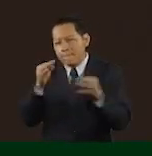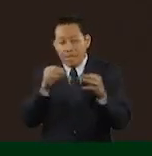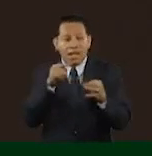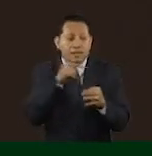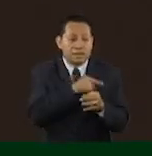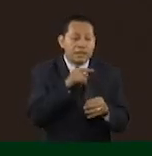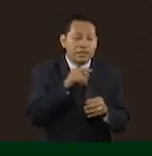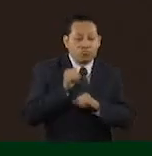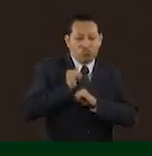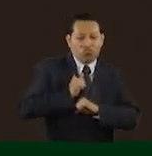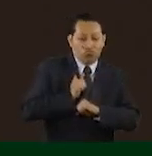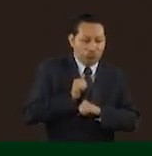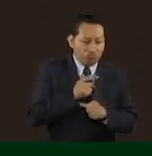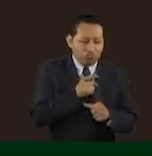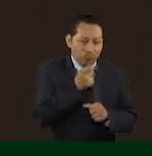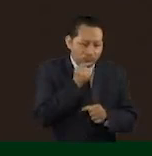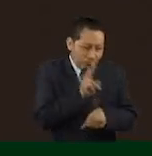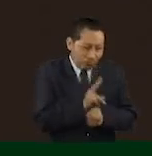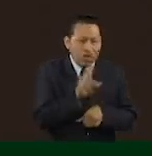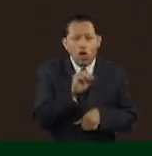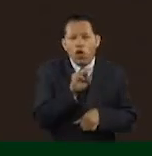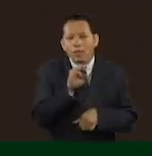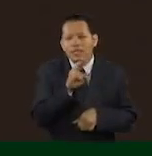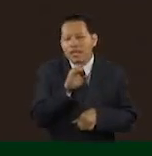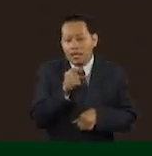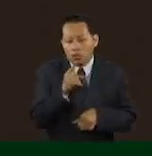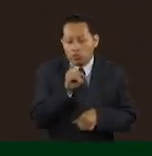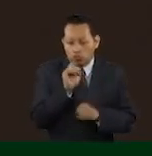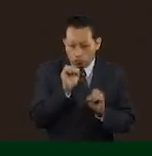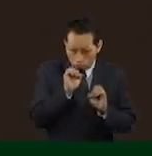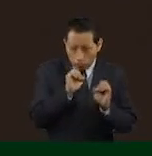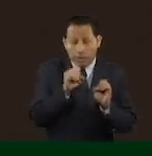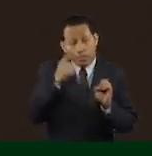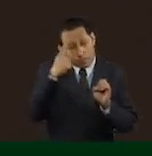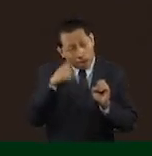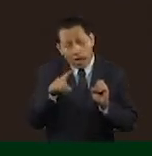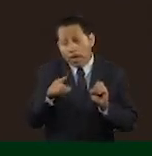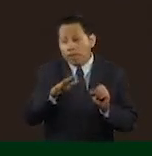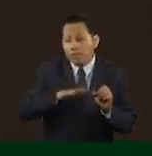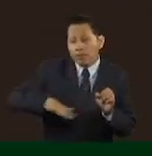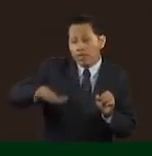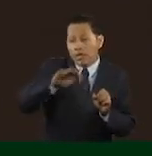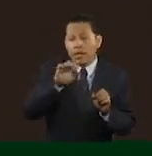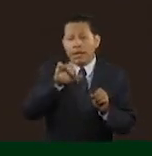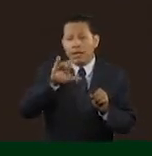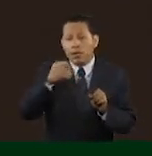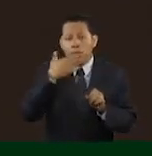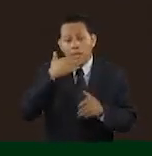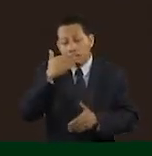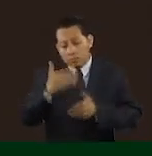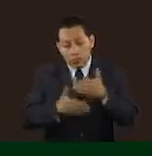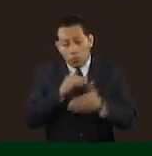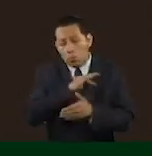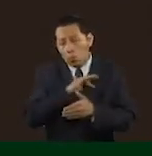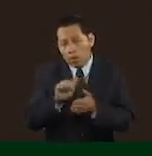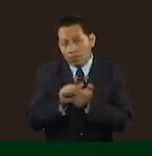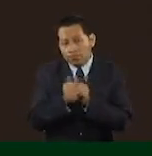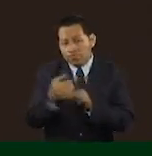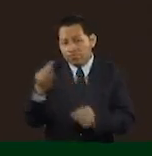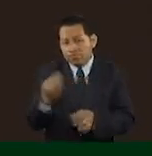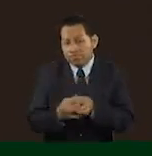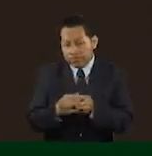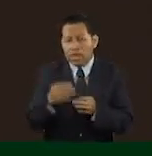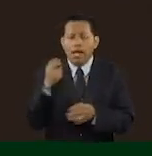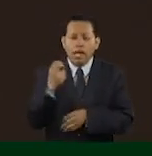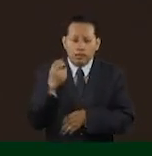comisariado para que el buen desempeño y organización de los ejidos pueda materializarse. Esto me parece que viene a darle